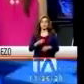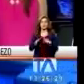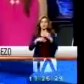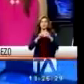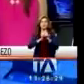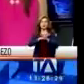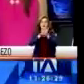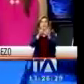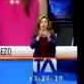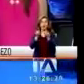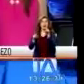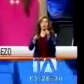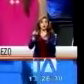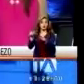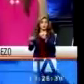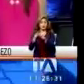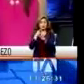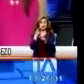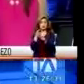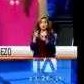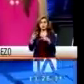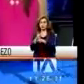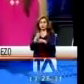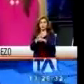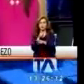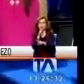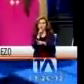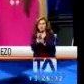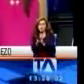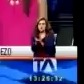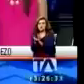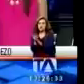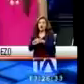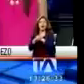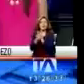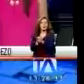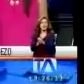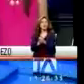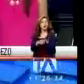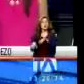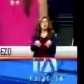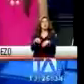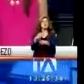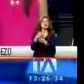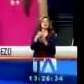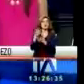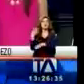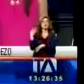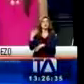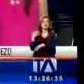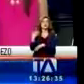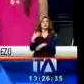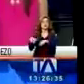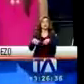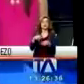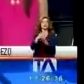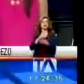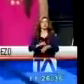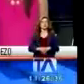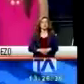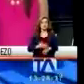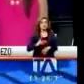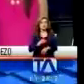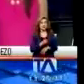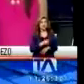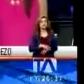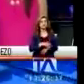evitar excusas de incrementos en precios o paralizaciones. ¿Qué tal, Liz? ¿Cómo estás? Siempre es un gusto. El gusto es